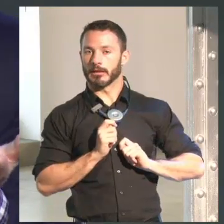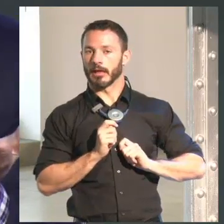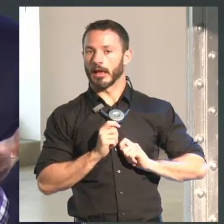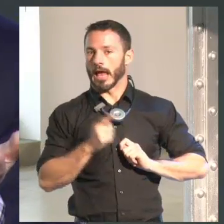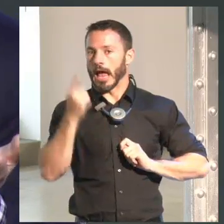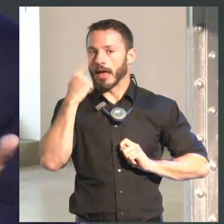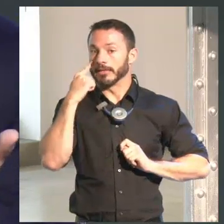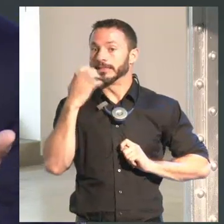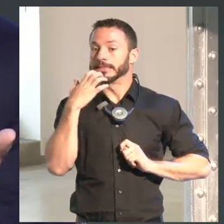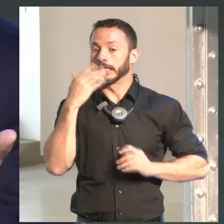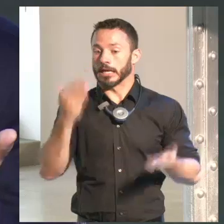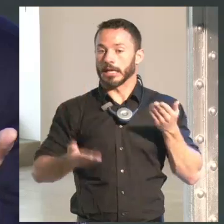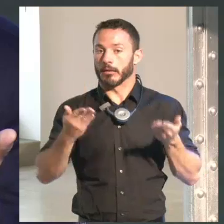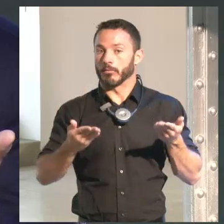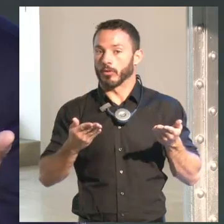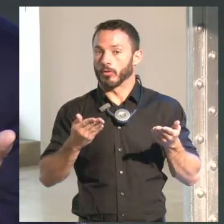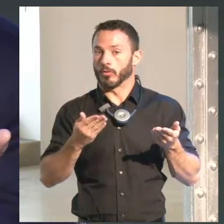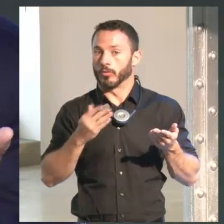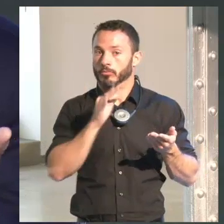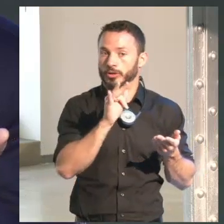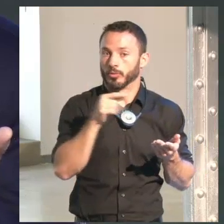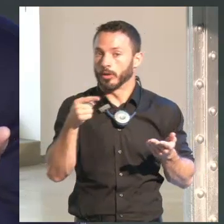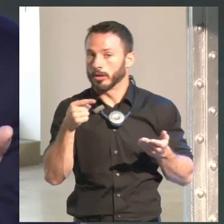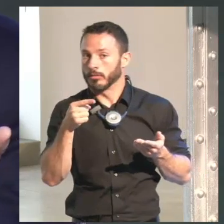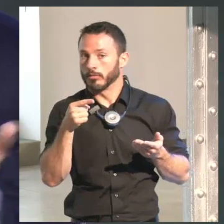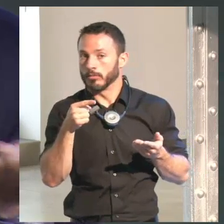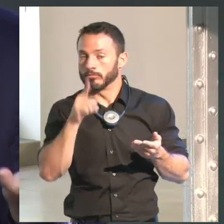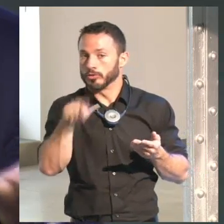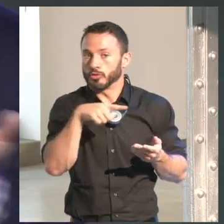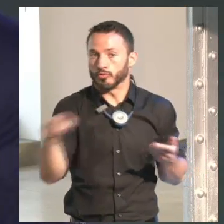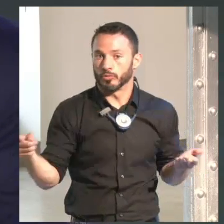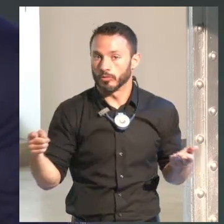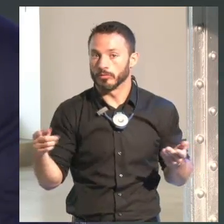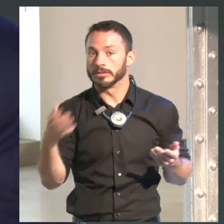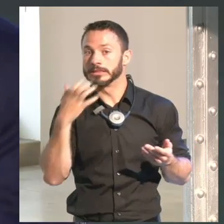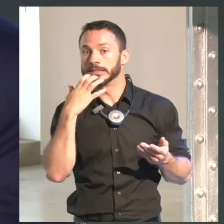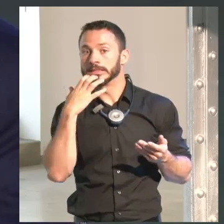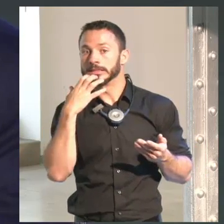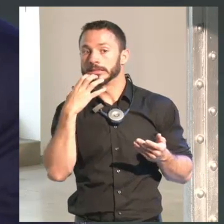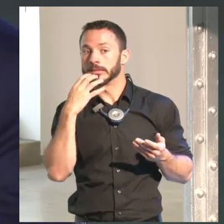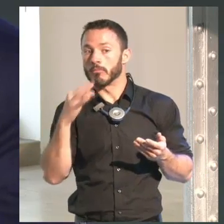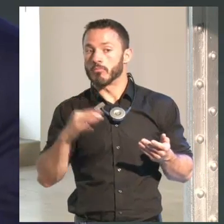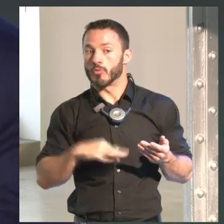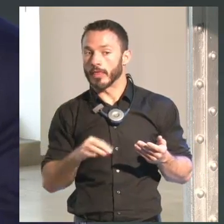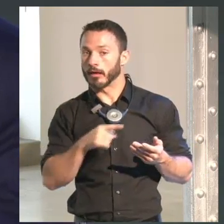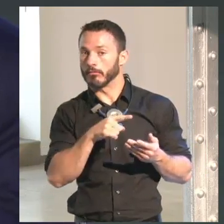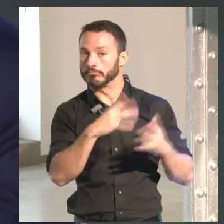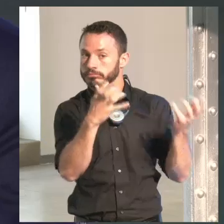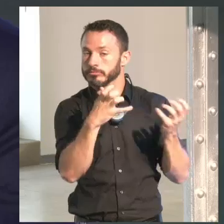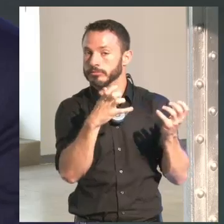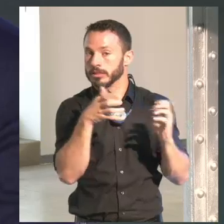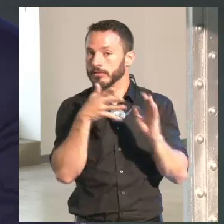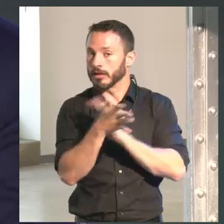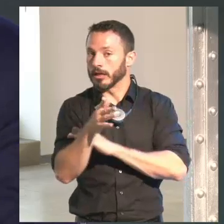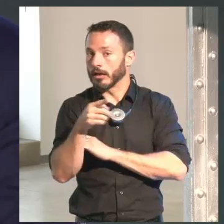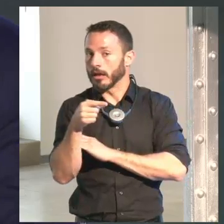balanza es buena, ¿no? Es decir, que si realmente está triunfando, a lo mejor no es tan mala. Es decir, y